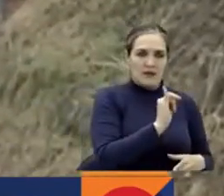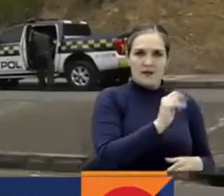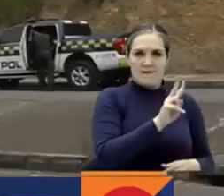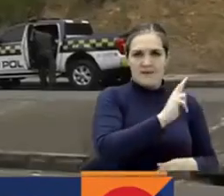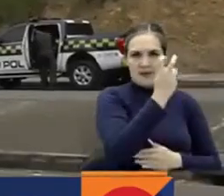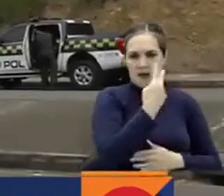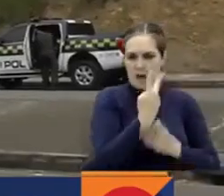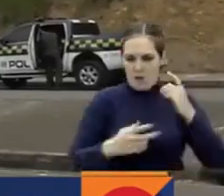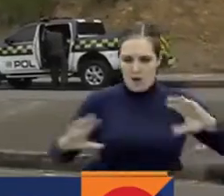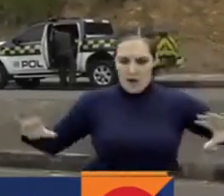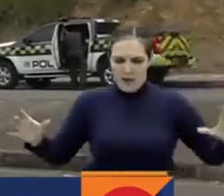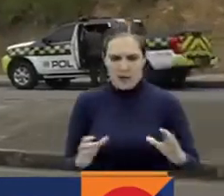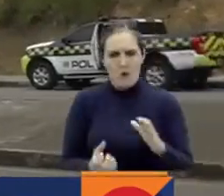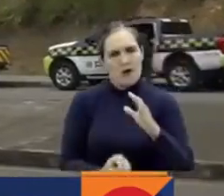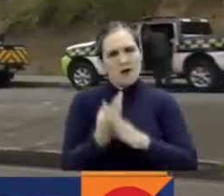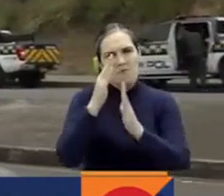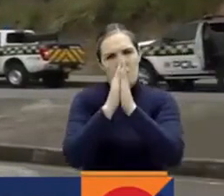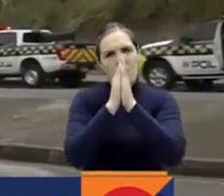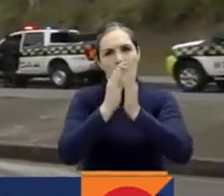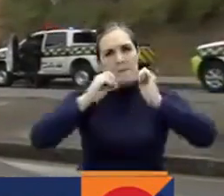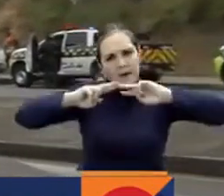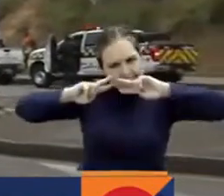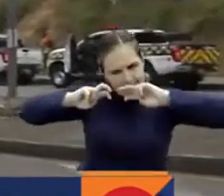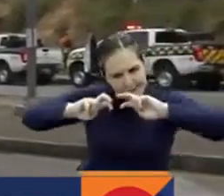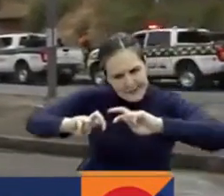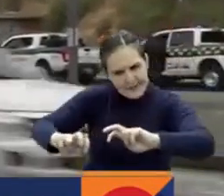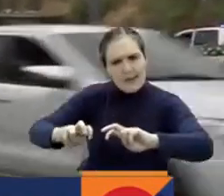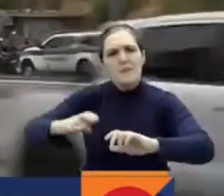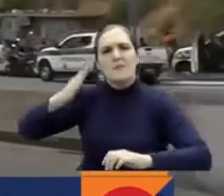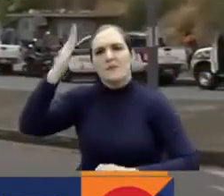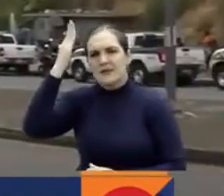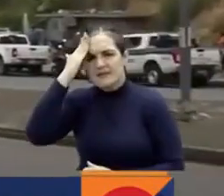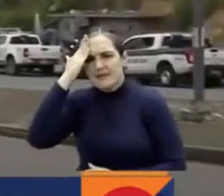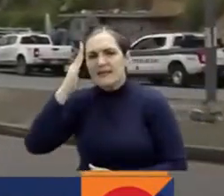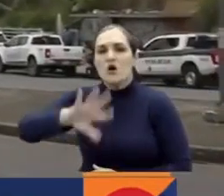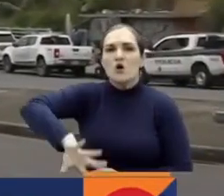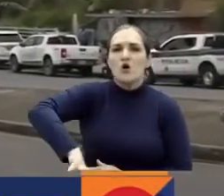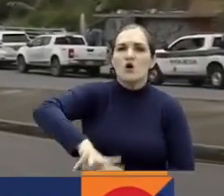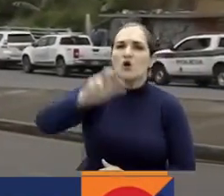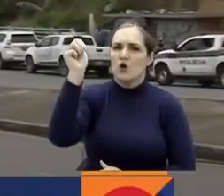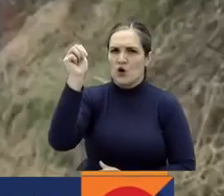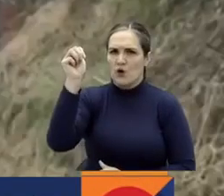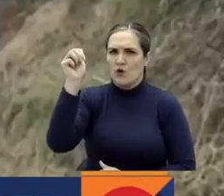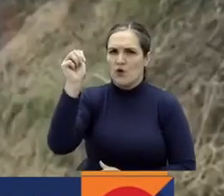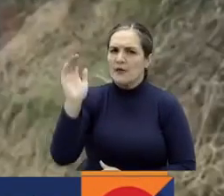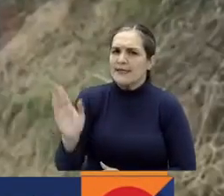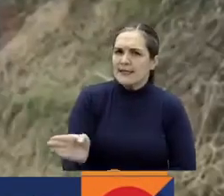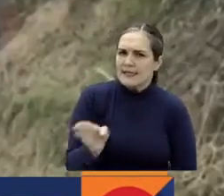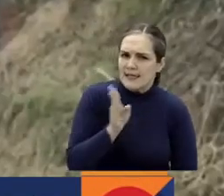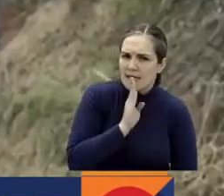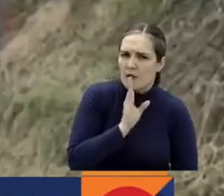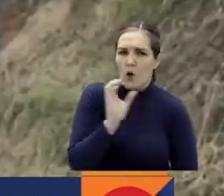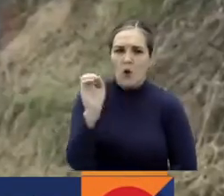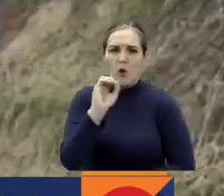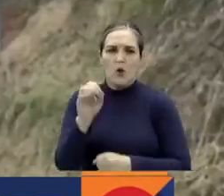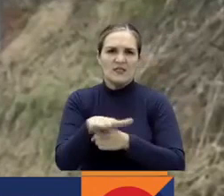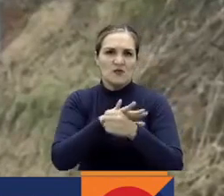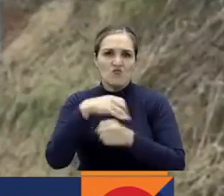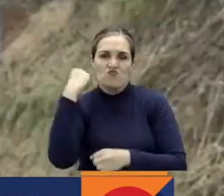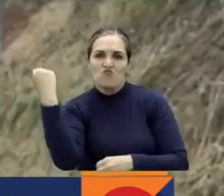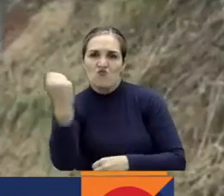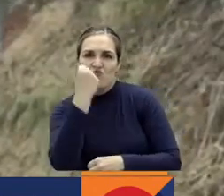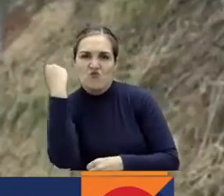Fiscalía, con el fin de que se confirme o desvirtúe el hurto o en efecto un hecho de sabotaje,